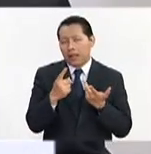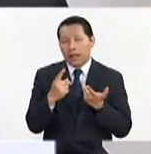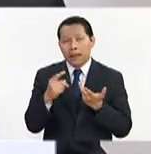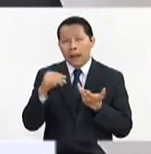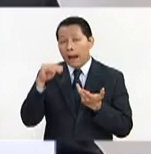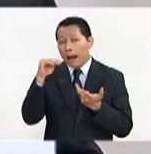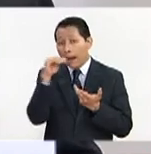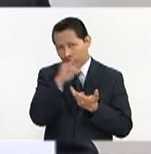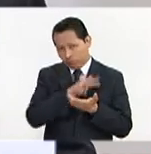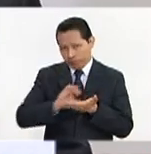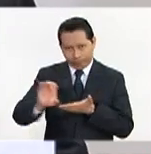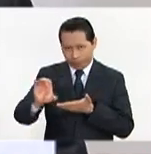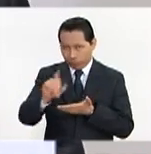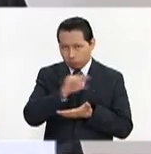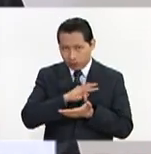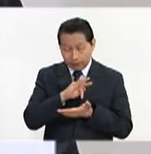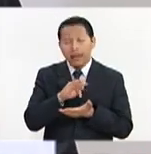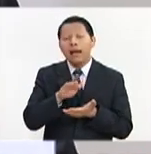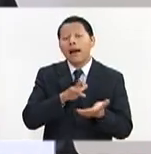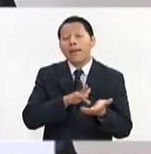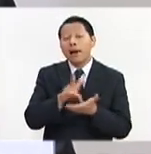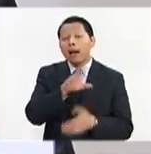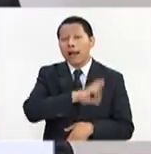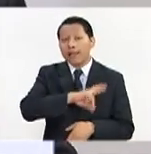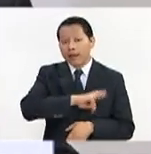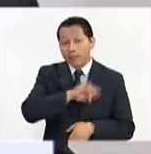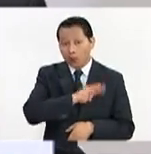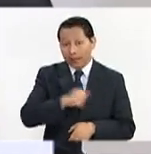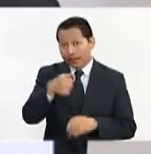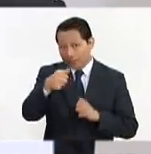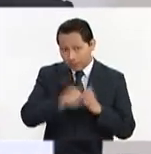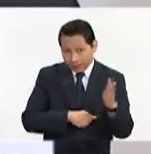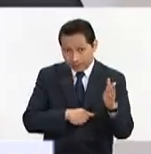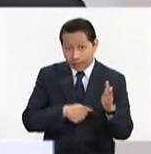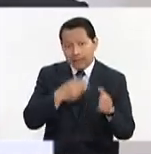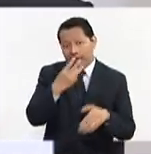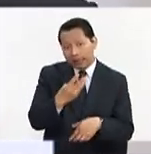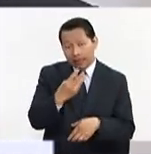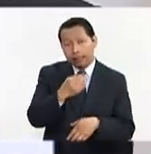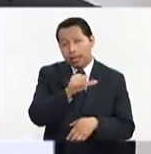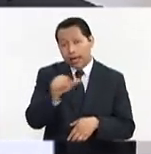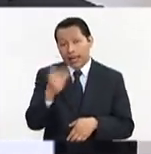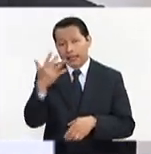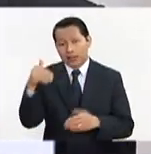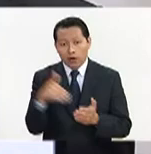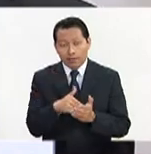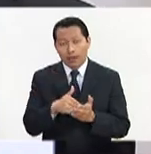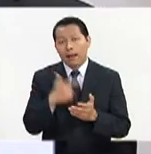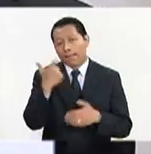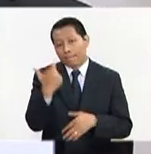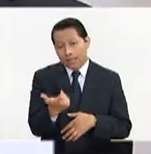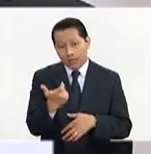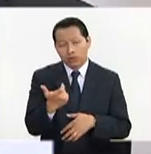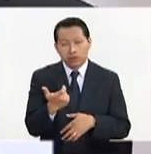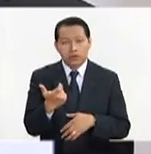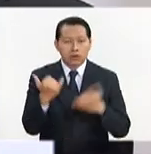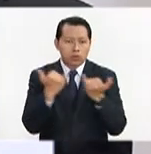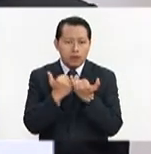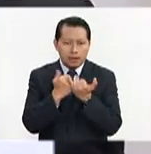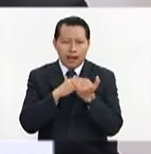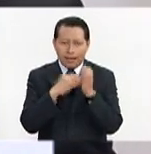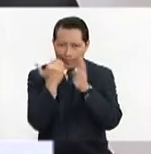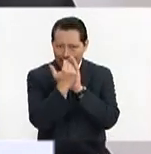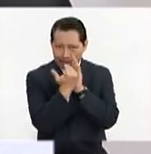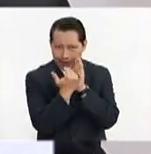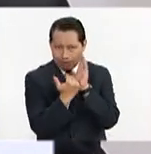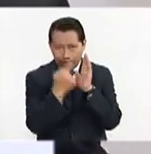El apoyo de pago en renta por 6 meses entre 3 y 5 mil pesos, determinando una tabla progresiva